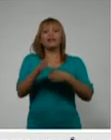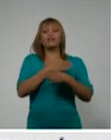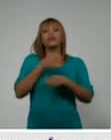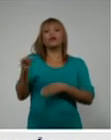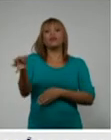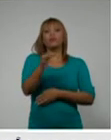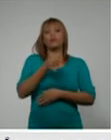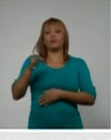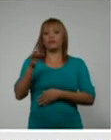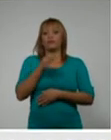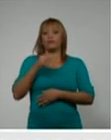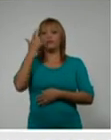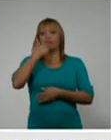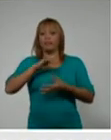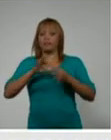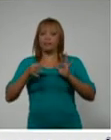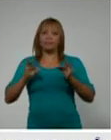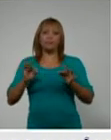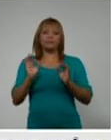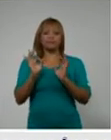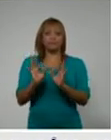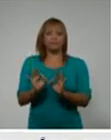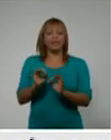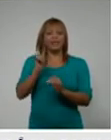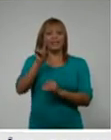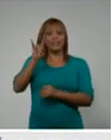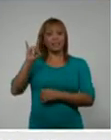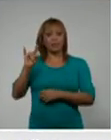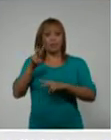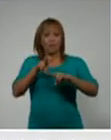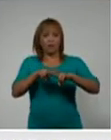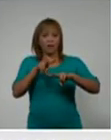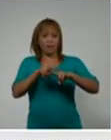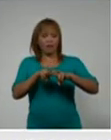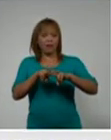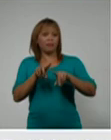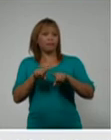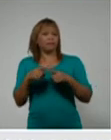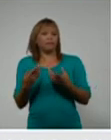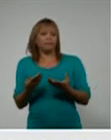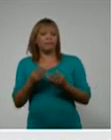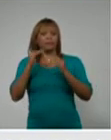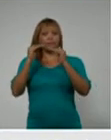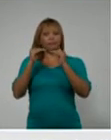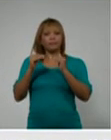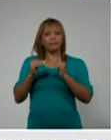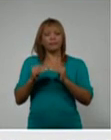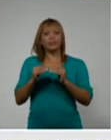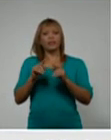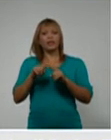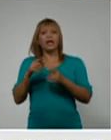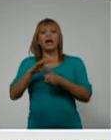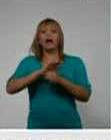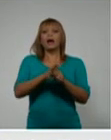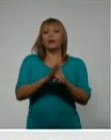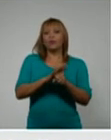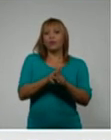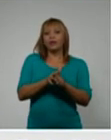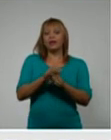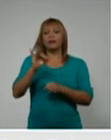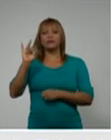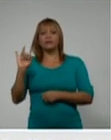momentos. Los 19 de La Habana se distribuyen entre Arroyo Naranjo con